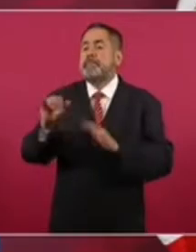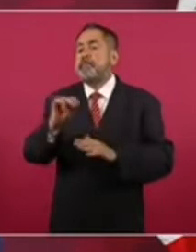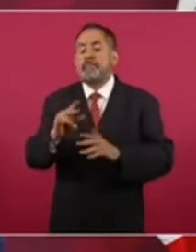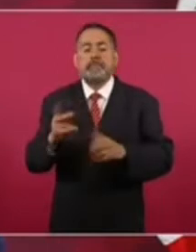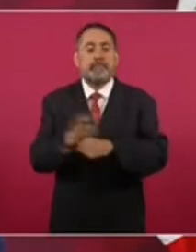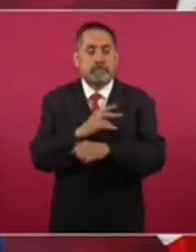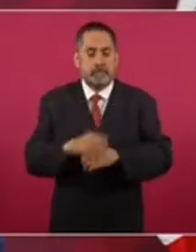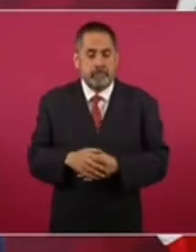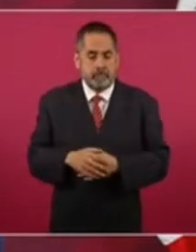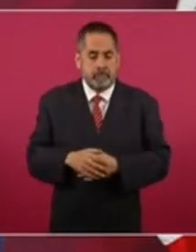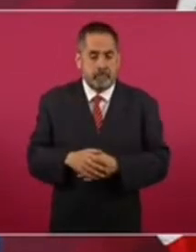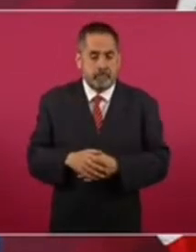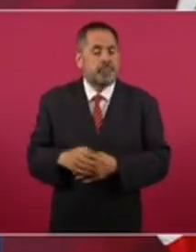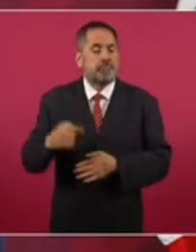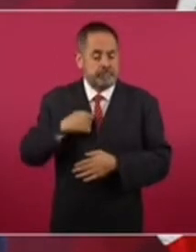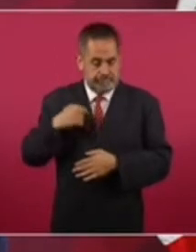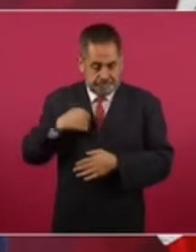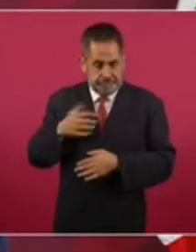Envié